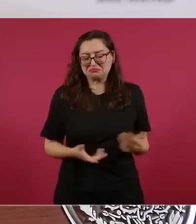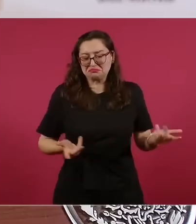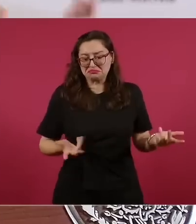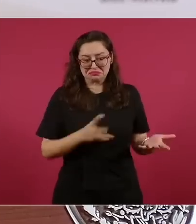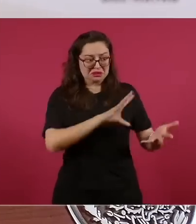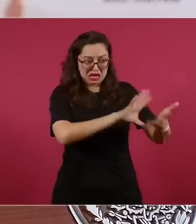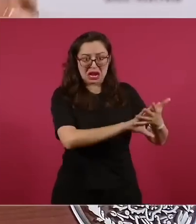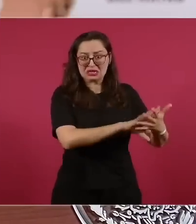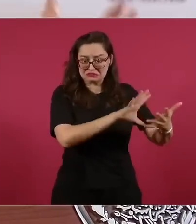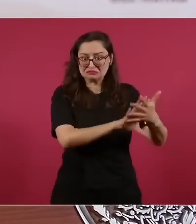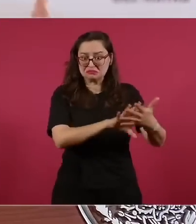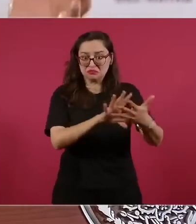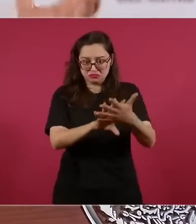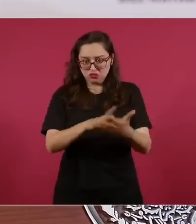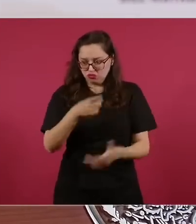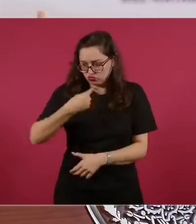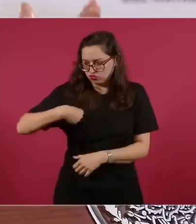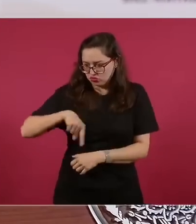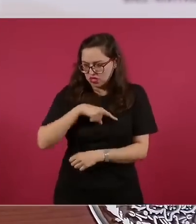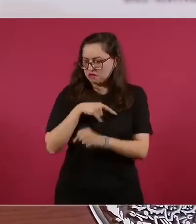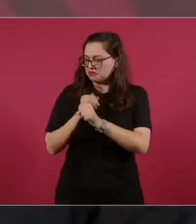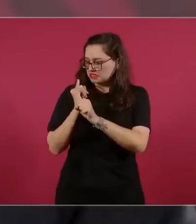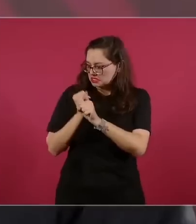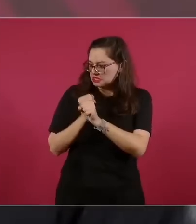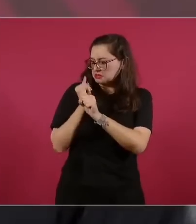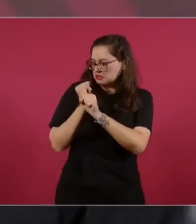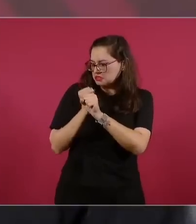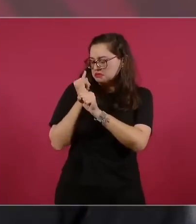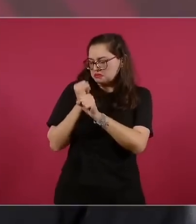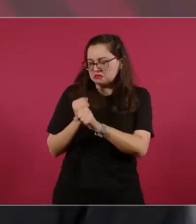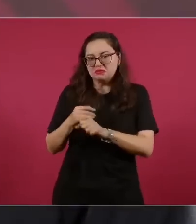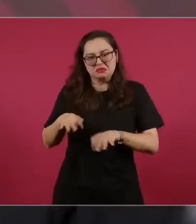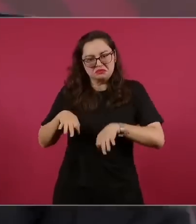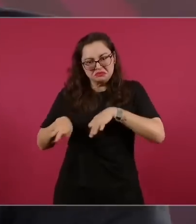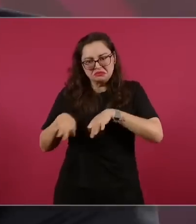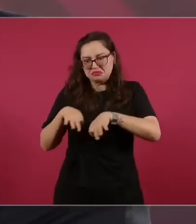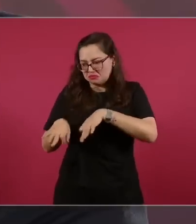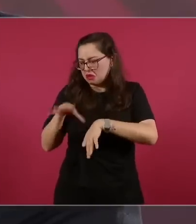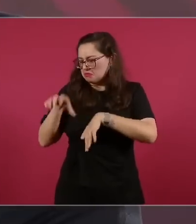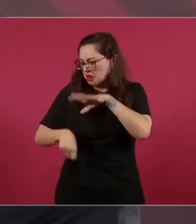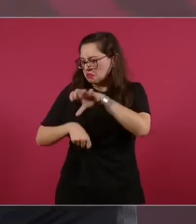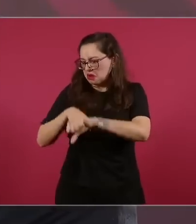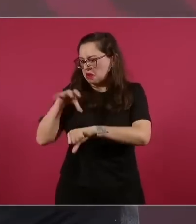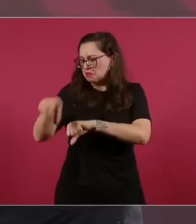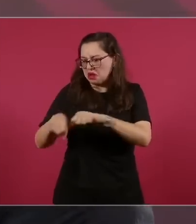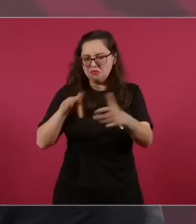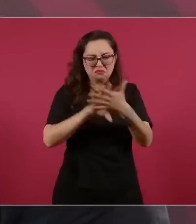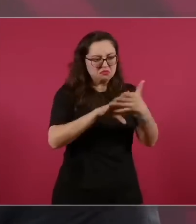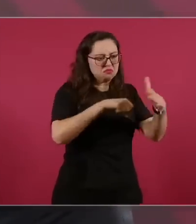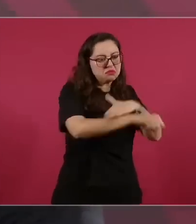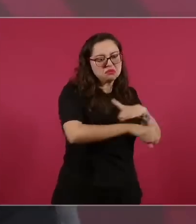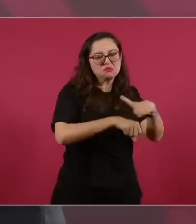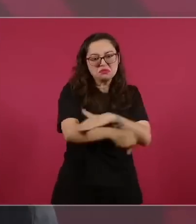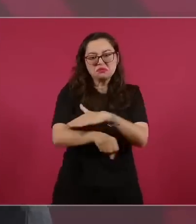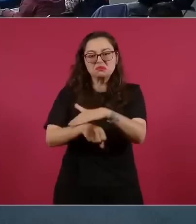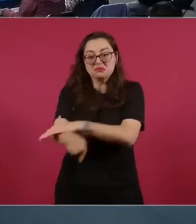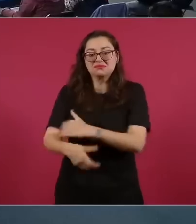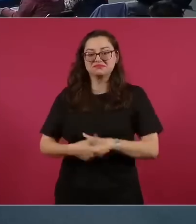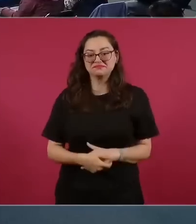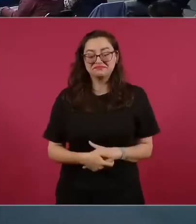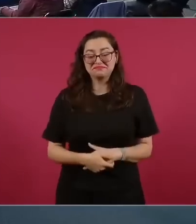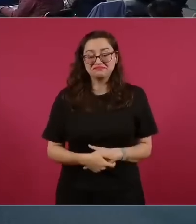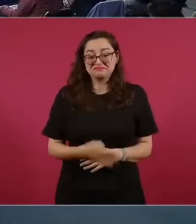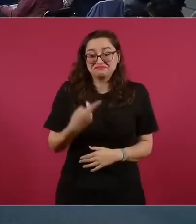Y estamos investigando. Pero lo más importante es